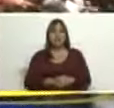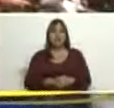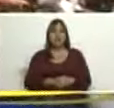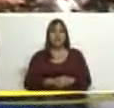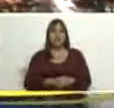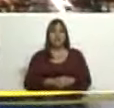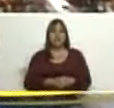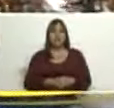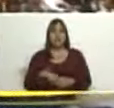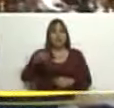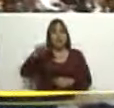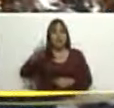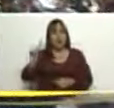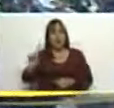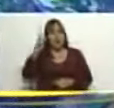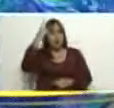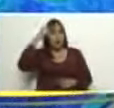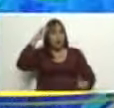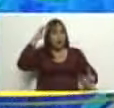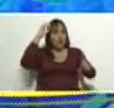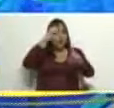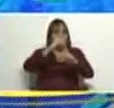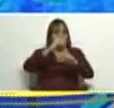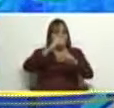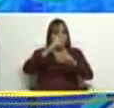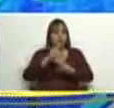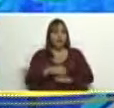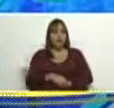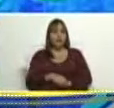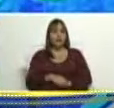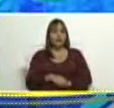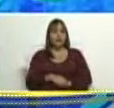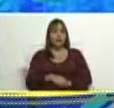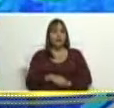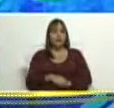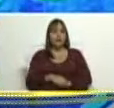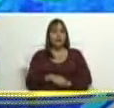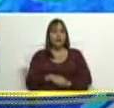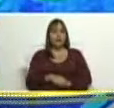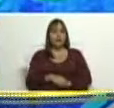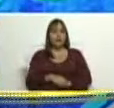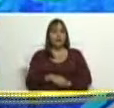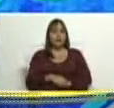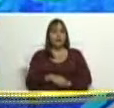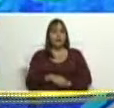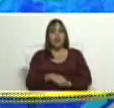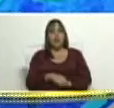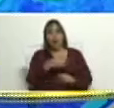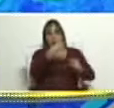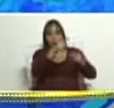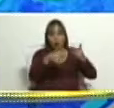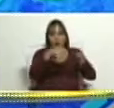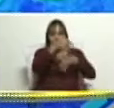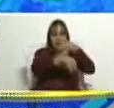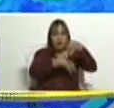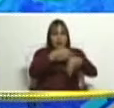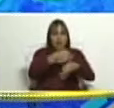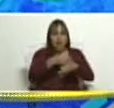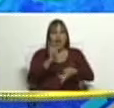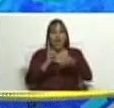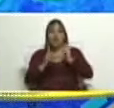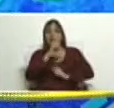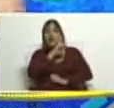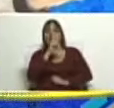Esa es la primera acción del primer vértice. En algunas acciones me explayaré, en otras solo las